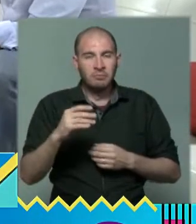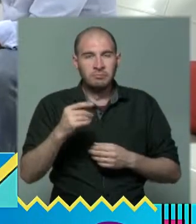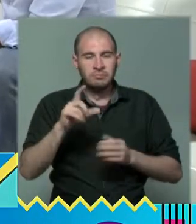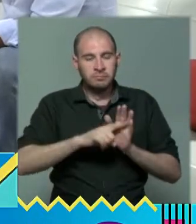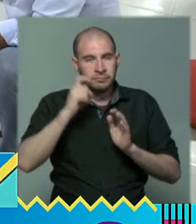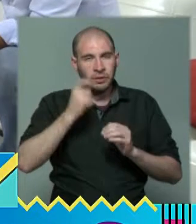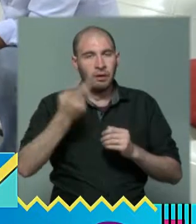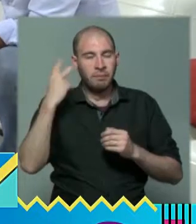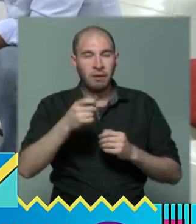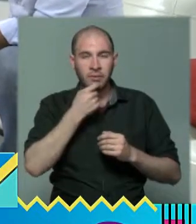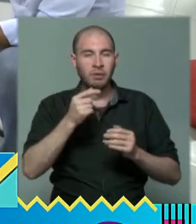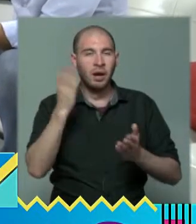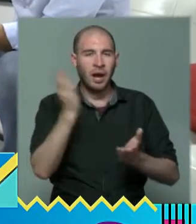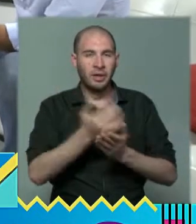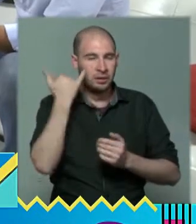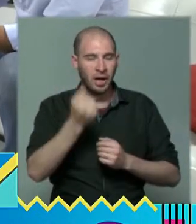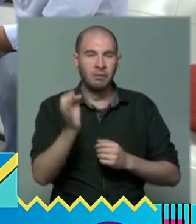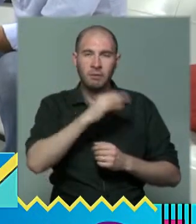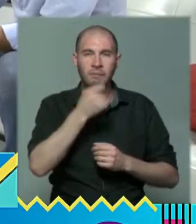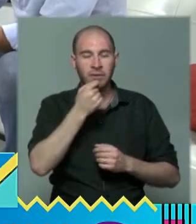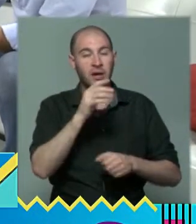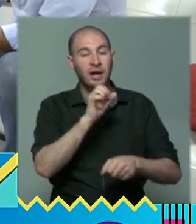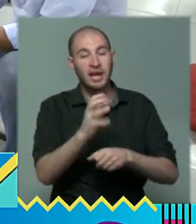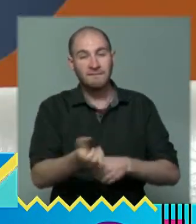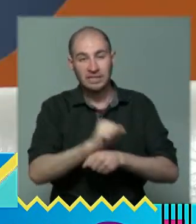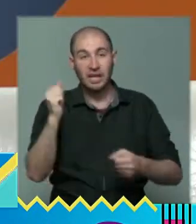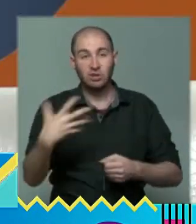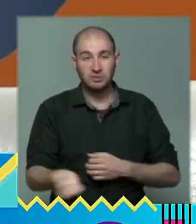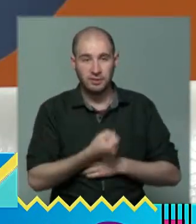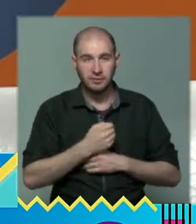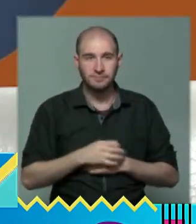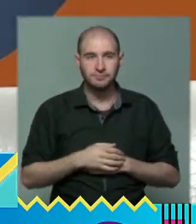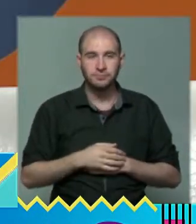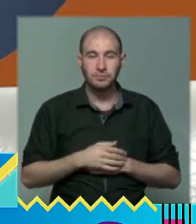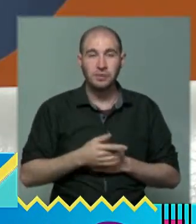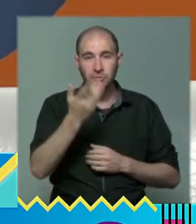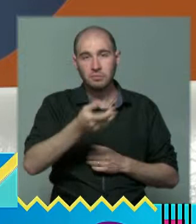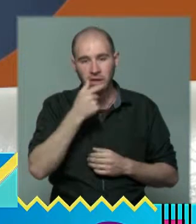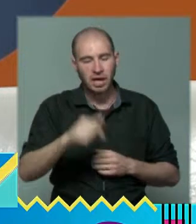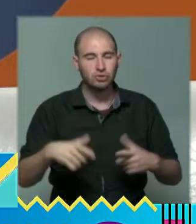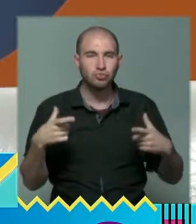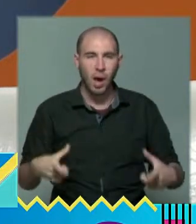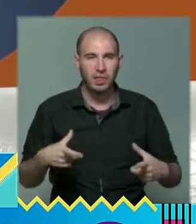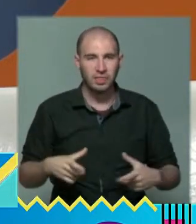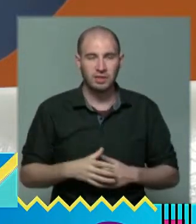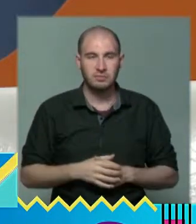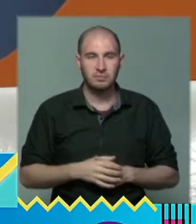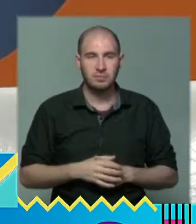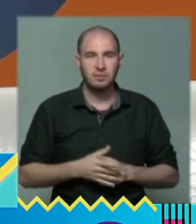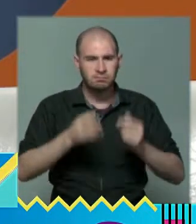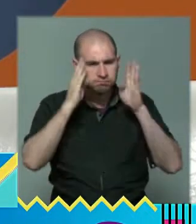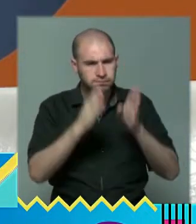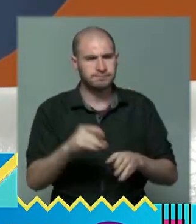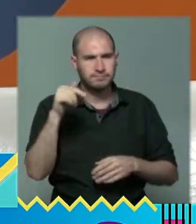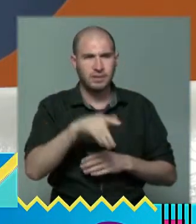que cometen después de cumplido las condenas o cuando recuperan su libertad, es una suerte para los mendocinos. Si no ponemos el foco ahí